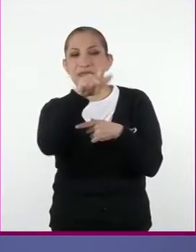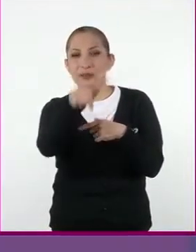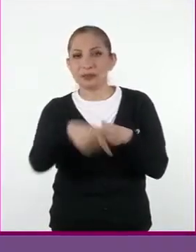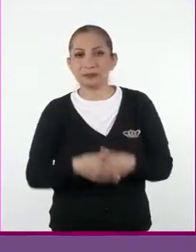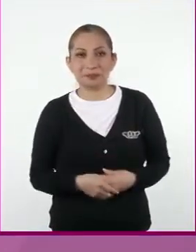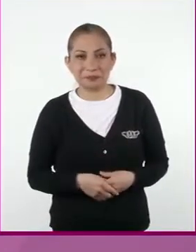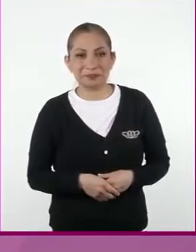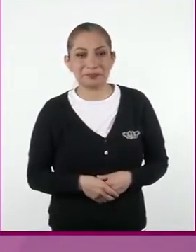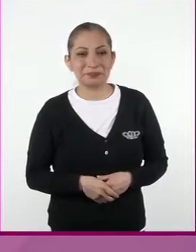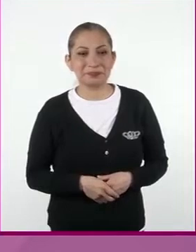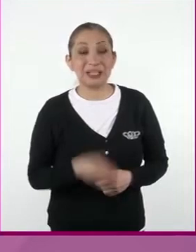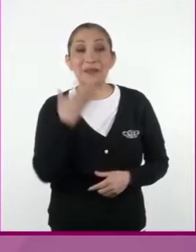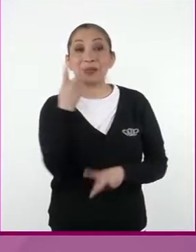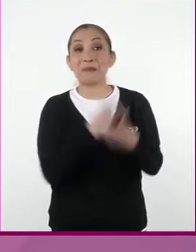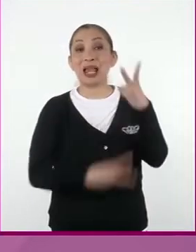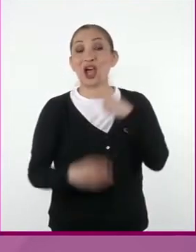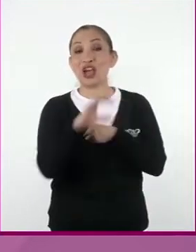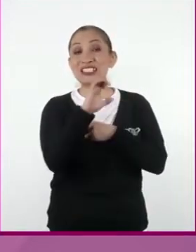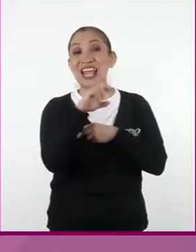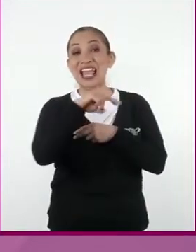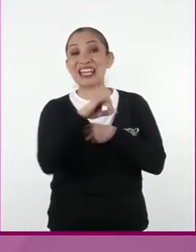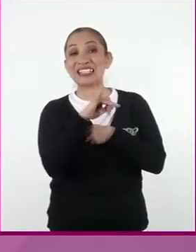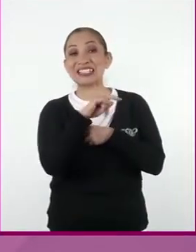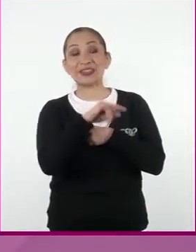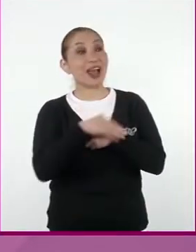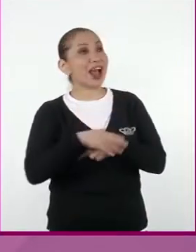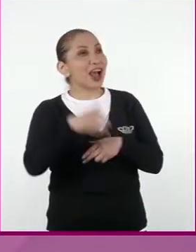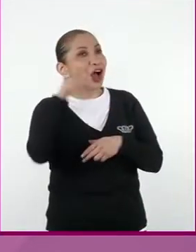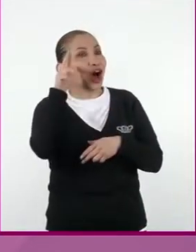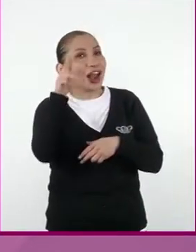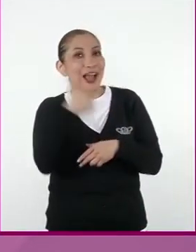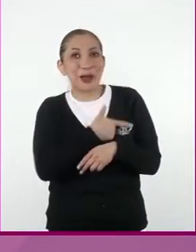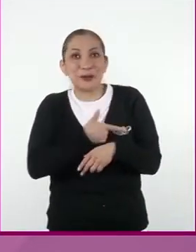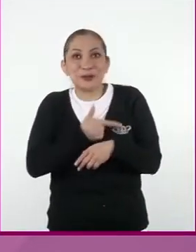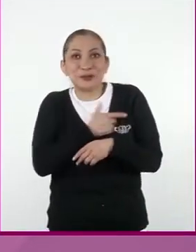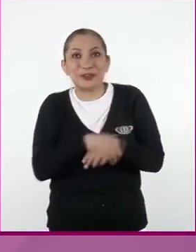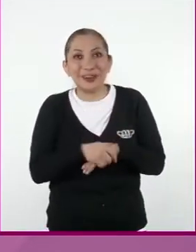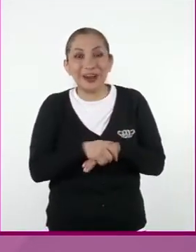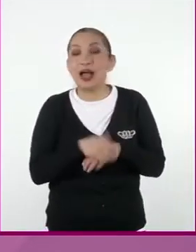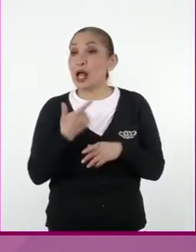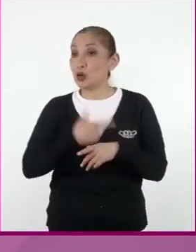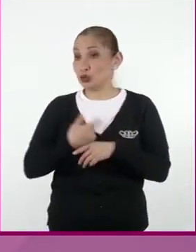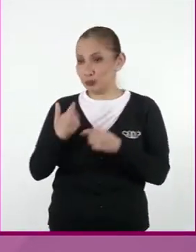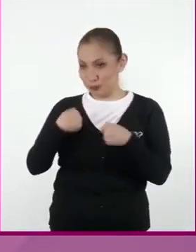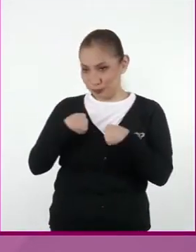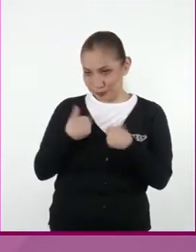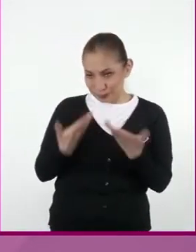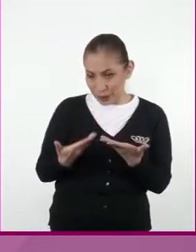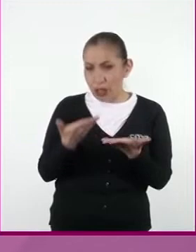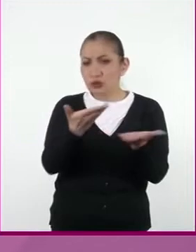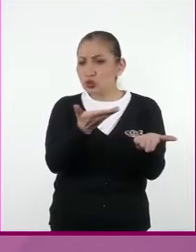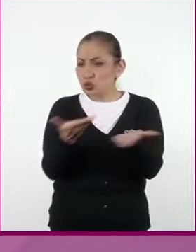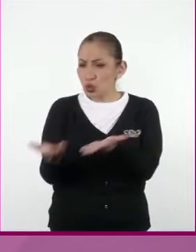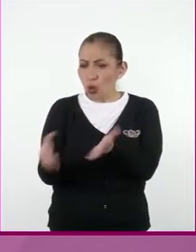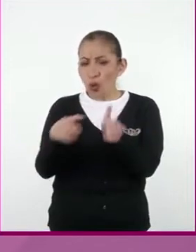después. Bienvenida, Cenicienta. Hola, qué gusto. El gusto es mío. Pasa al balcón y platiquemos